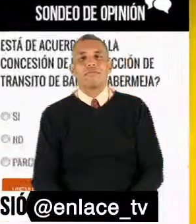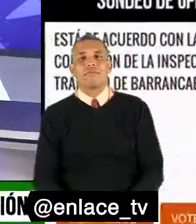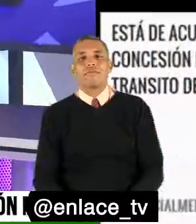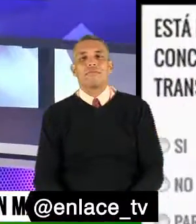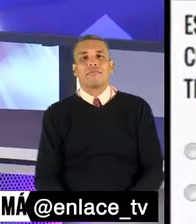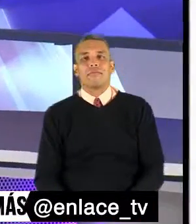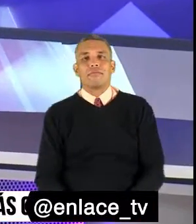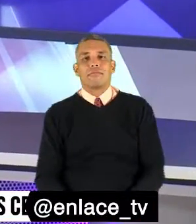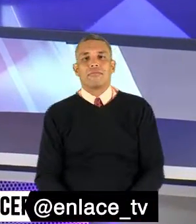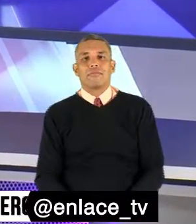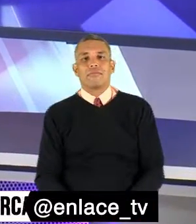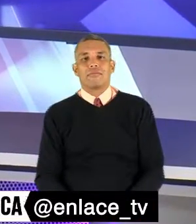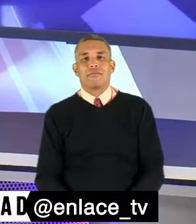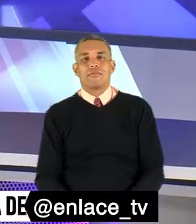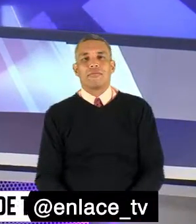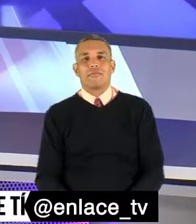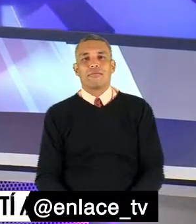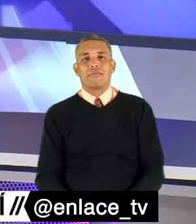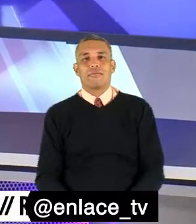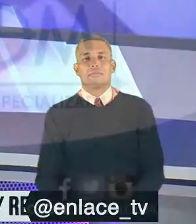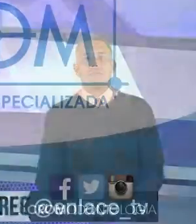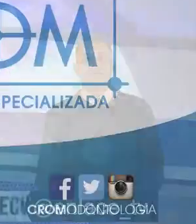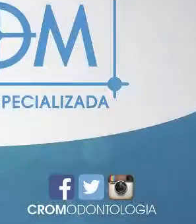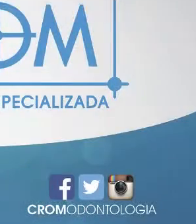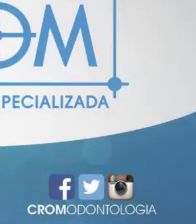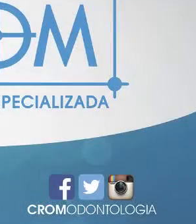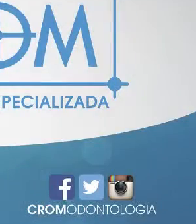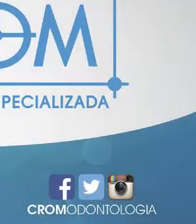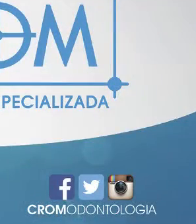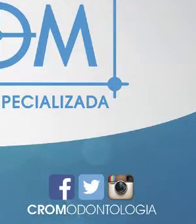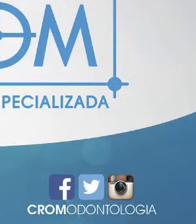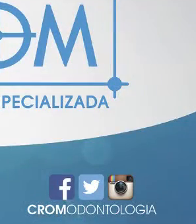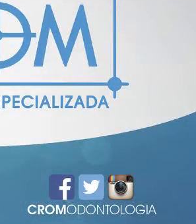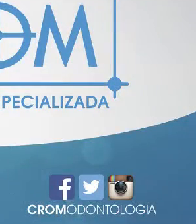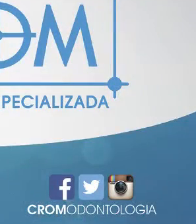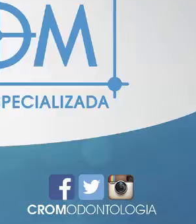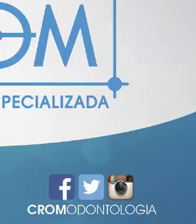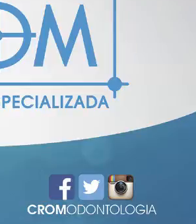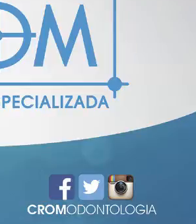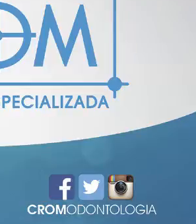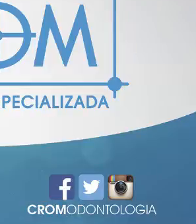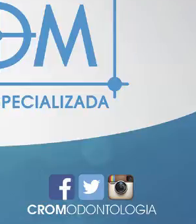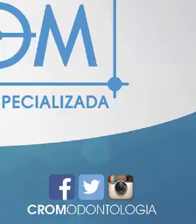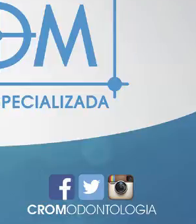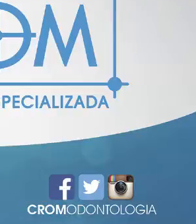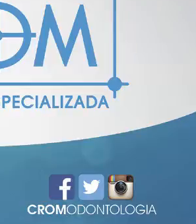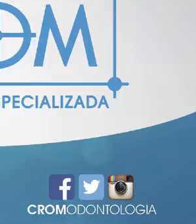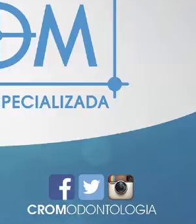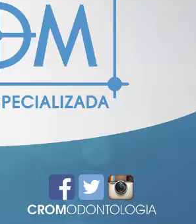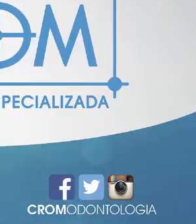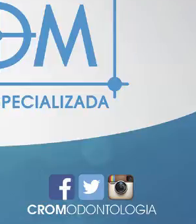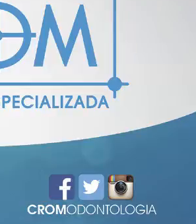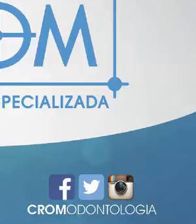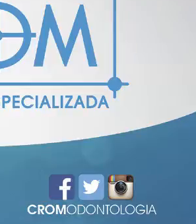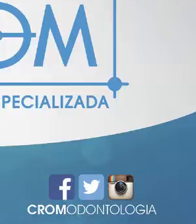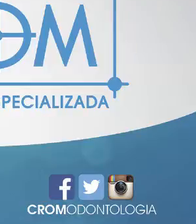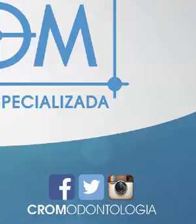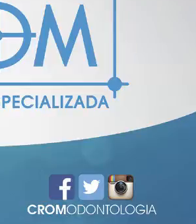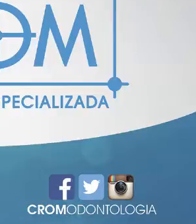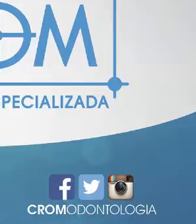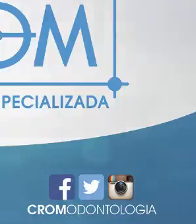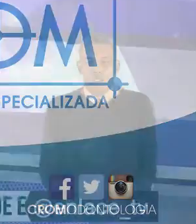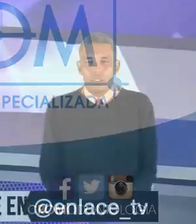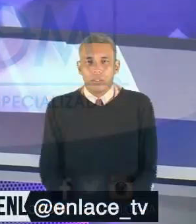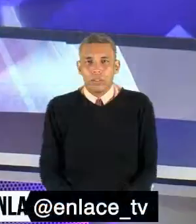www.enlacetelevisión.com. Visítenos. Y al mal tiempo, buena cara. Desde 1994, Crom es la sonrisa de Barranca Bermeja.